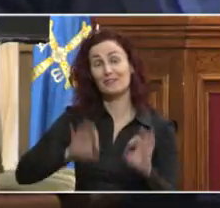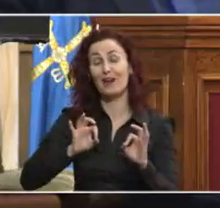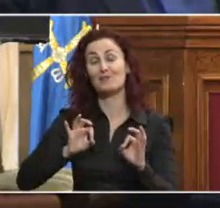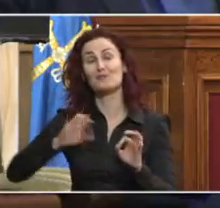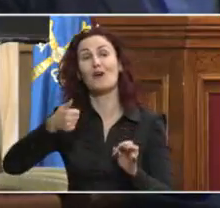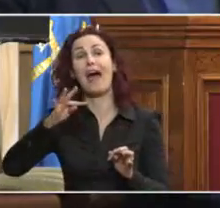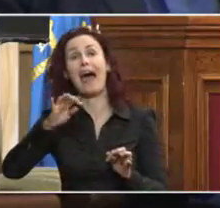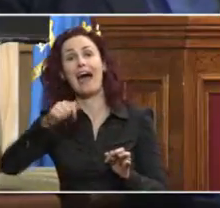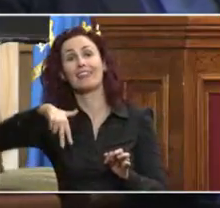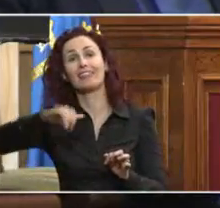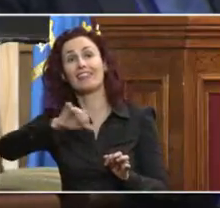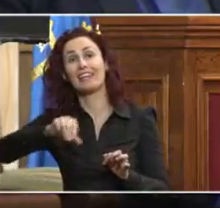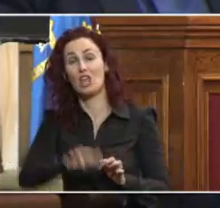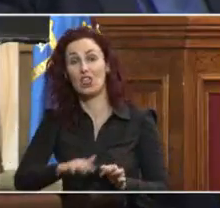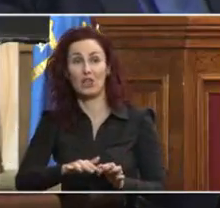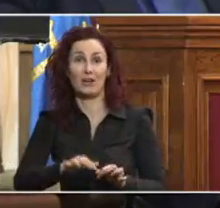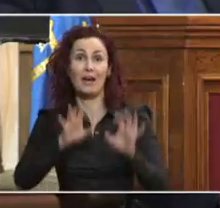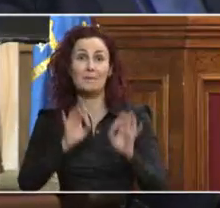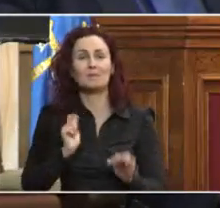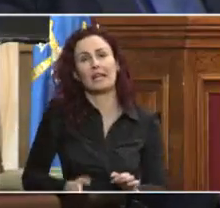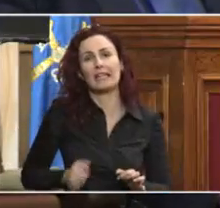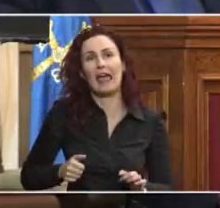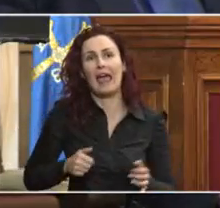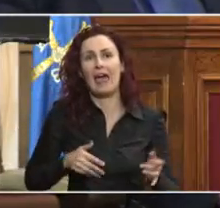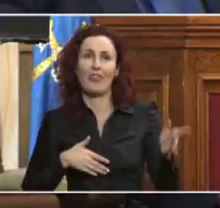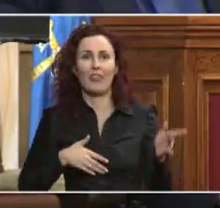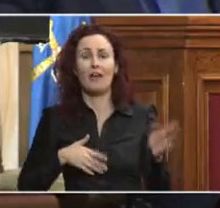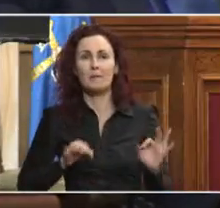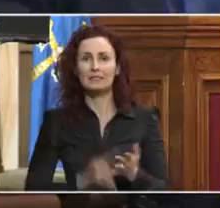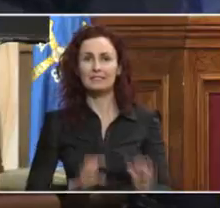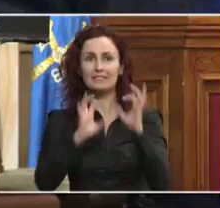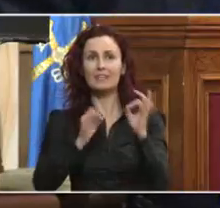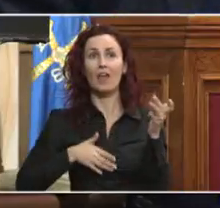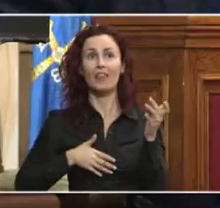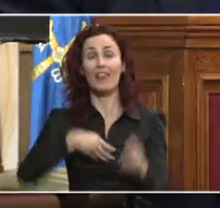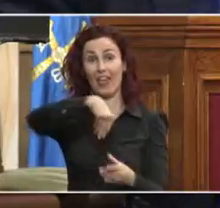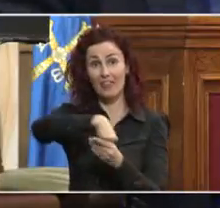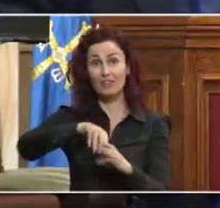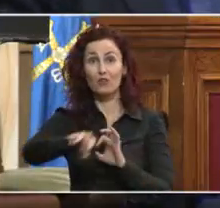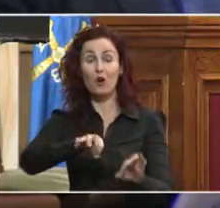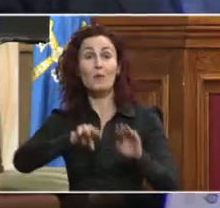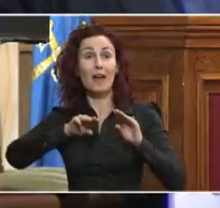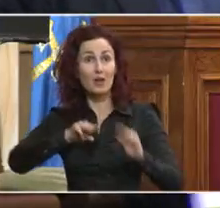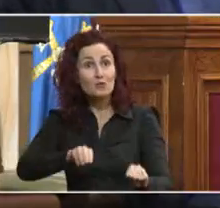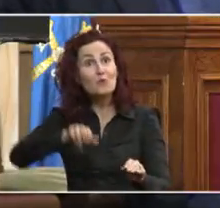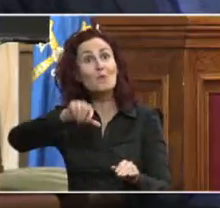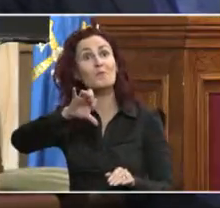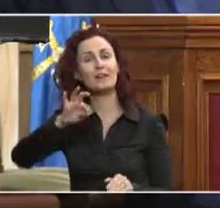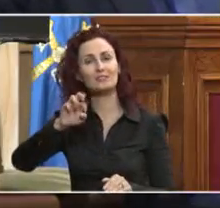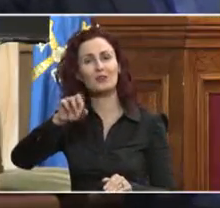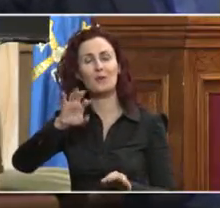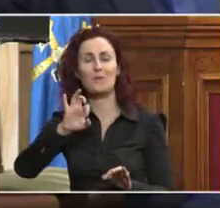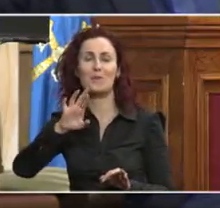Atenas. Mi ámbito de estudio es la danza, aunque estoy especializada en la danza dentro de la obra de Johann Sebastian Mastro Piero.